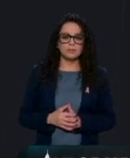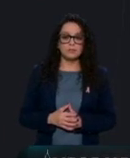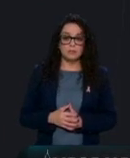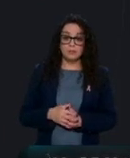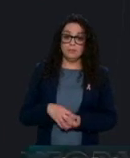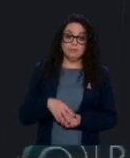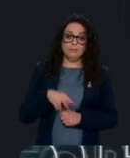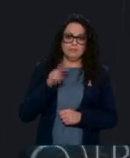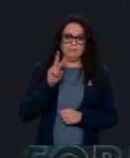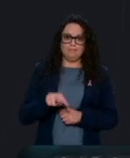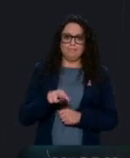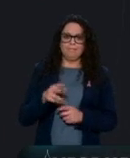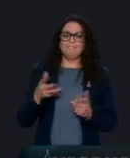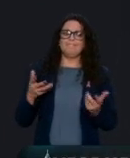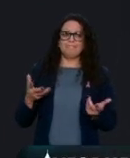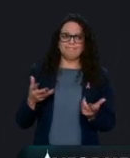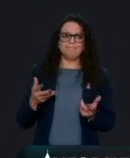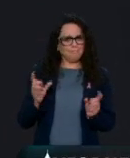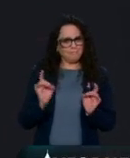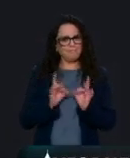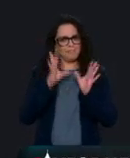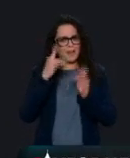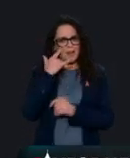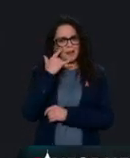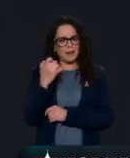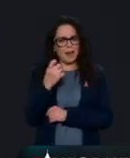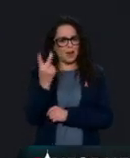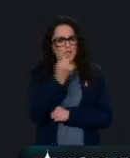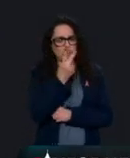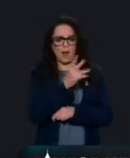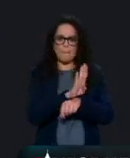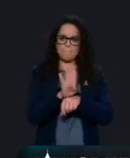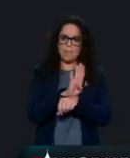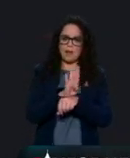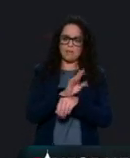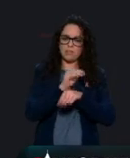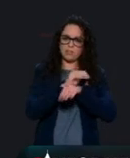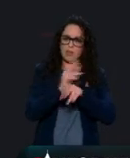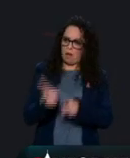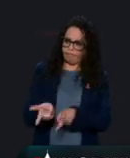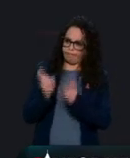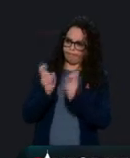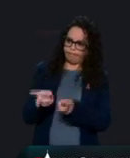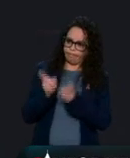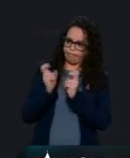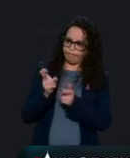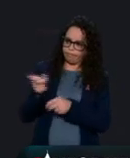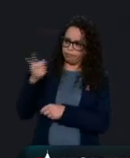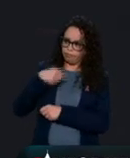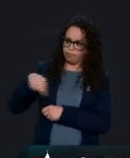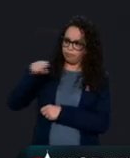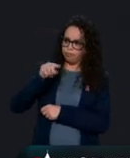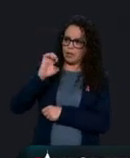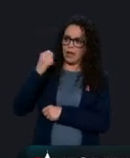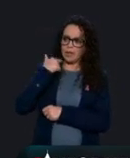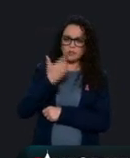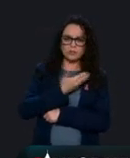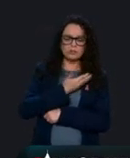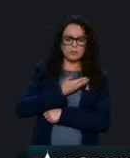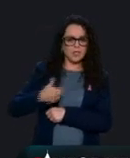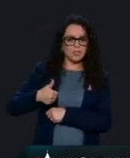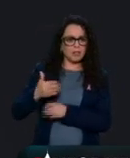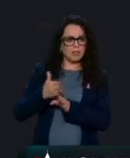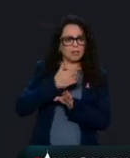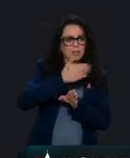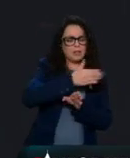muy paradójico que estos dos sectores hayan sido beneficiados del saqueo neoliberal, mientras prácticamente todos los otros, todo